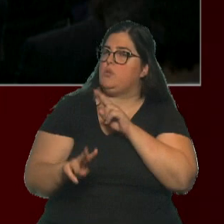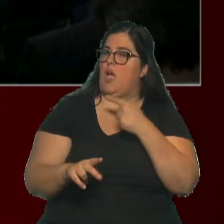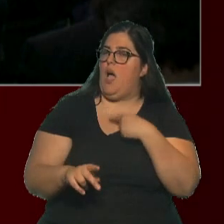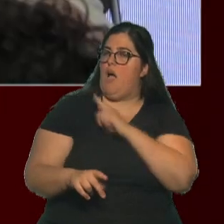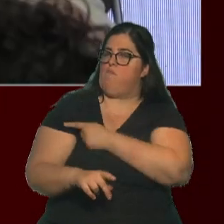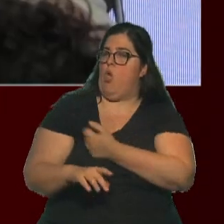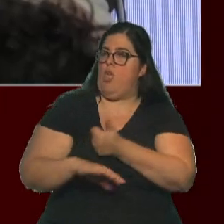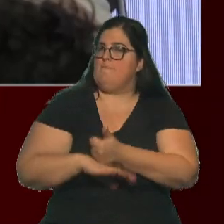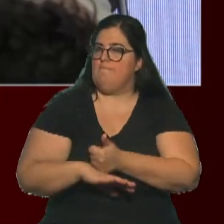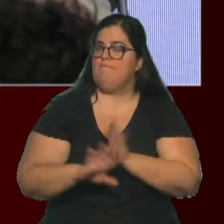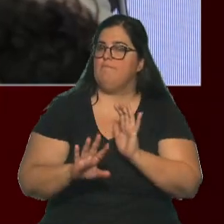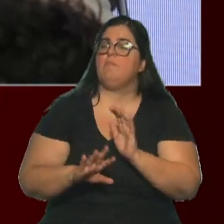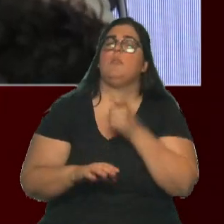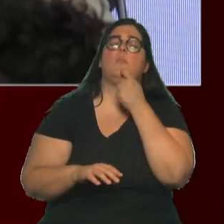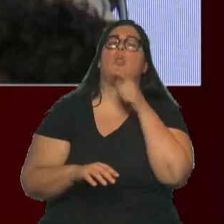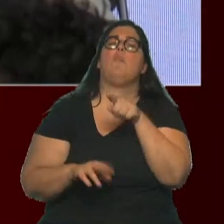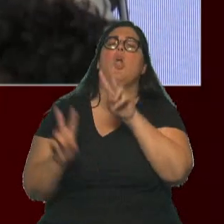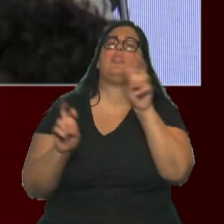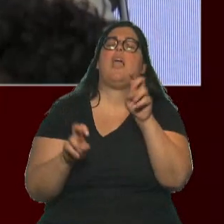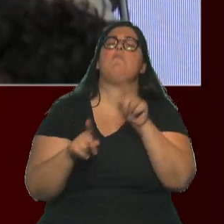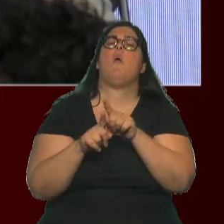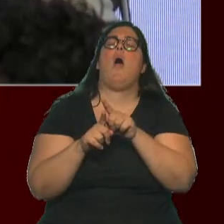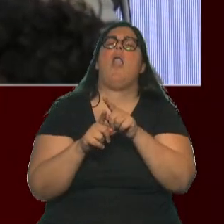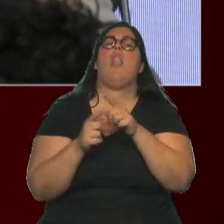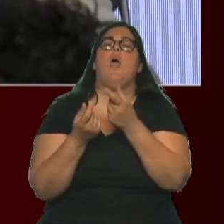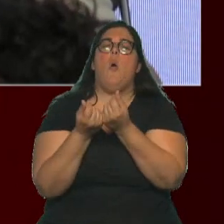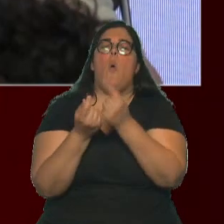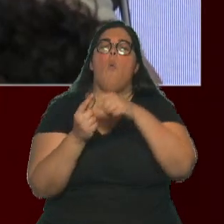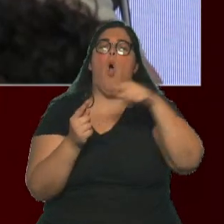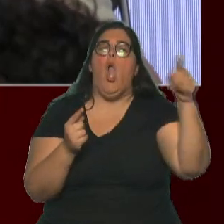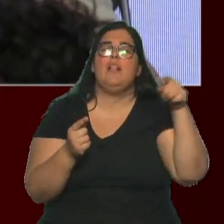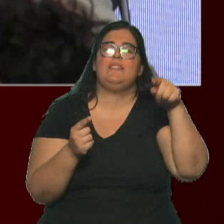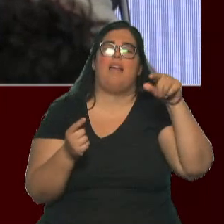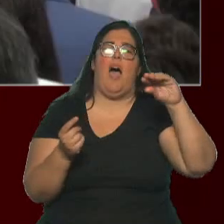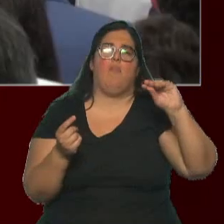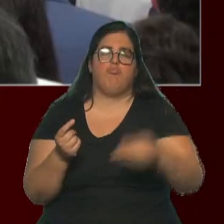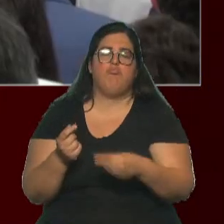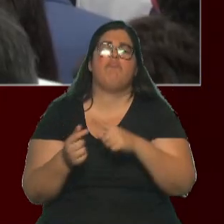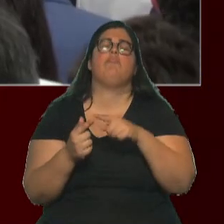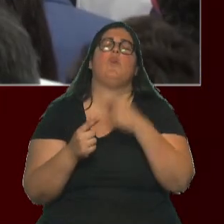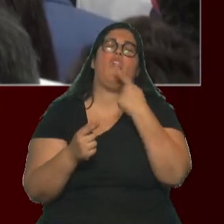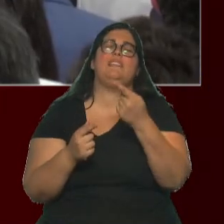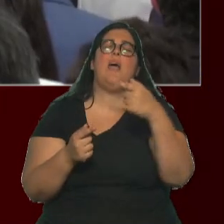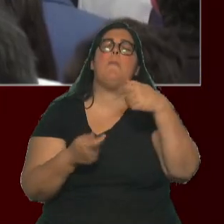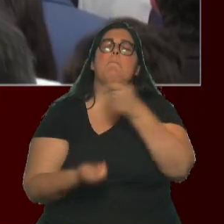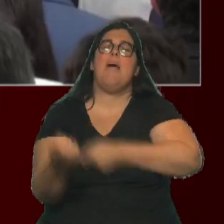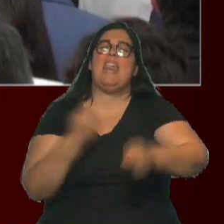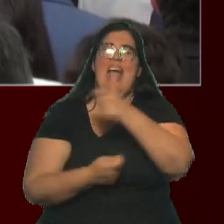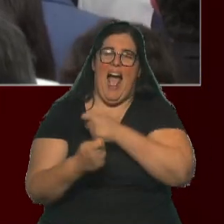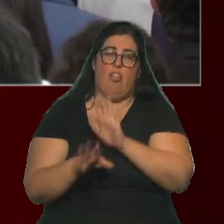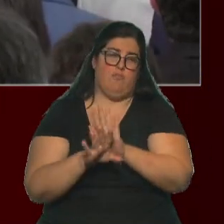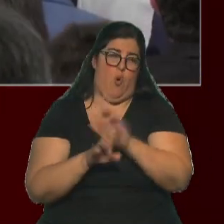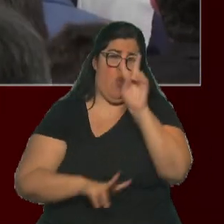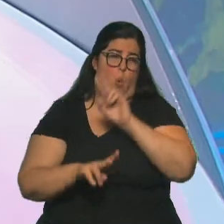de la caída de la bolsa, los famosos mercados, como se los denomina, que no es otra cosa que el poder